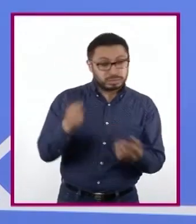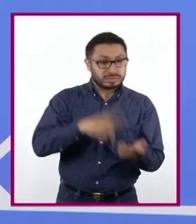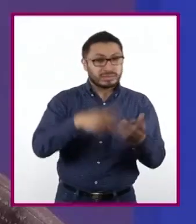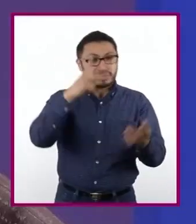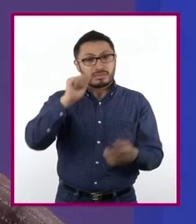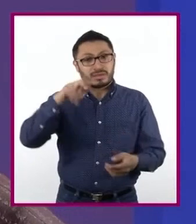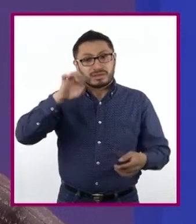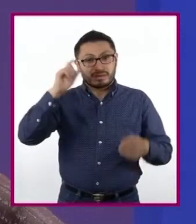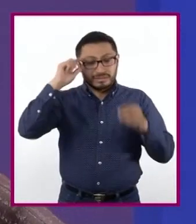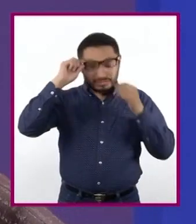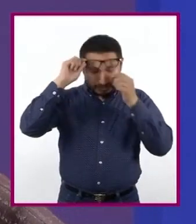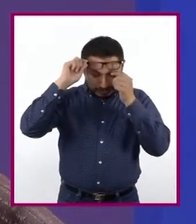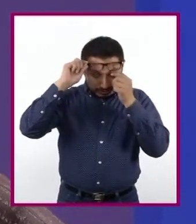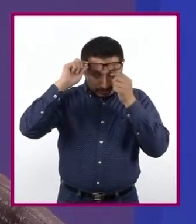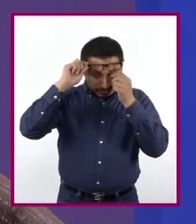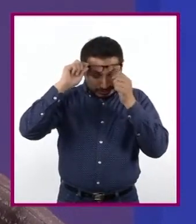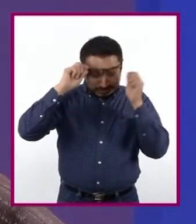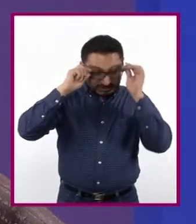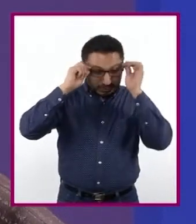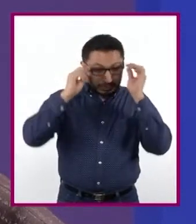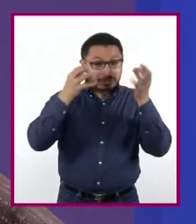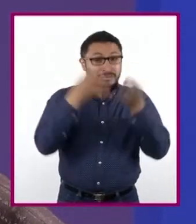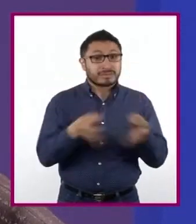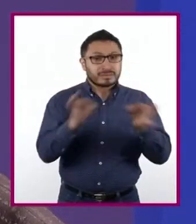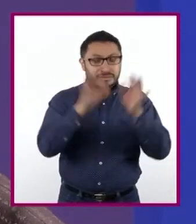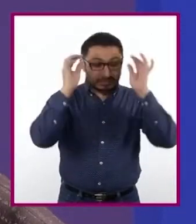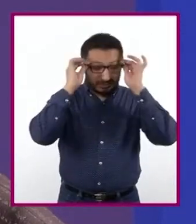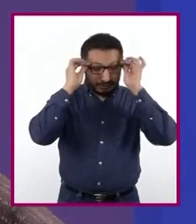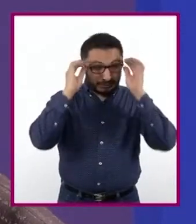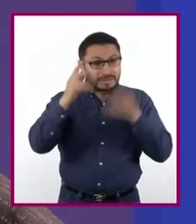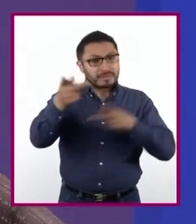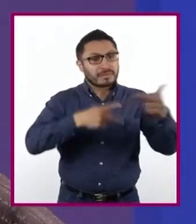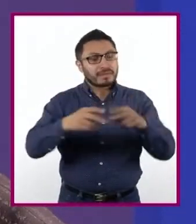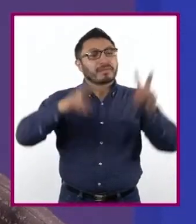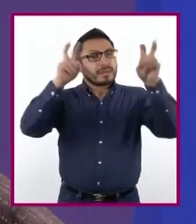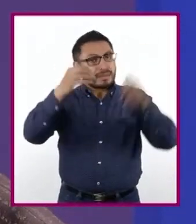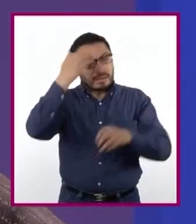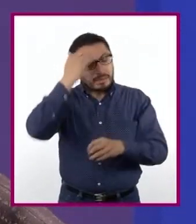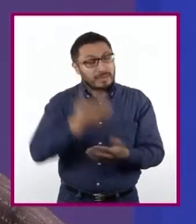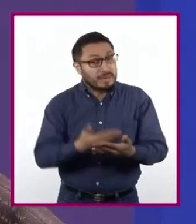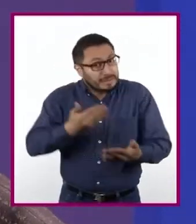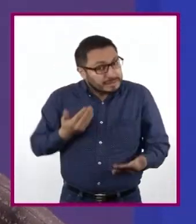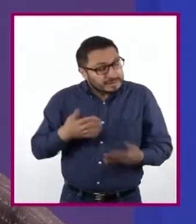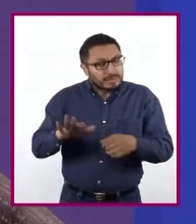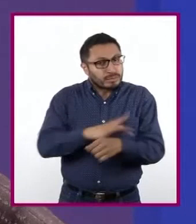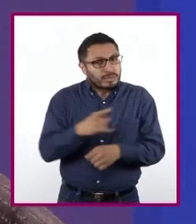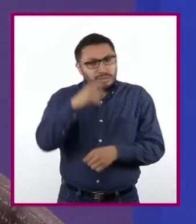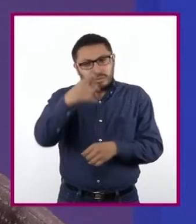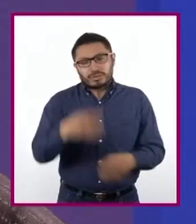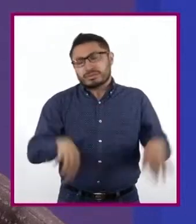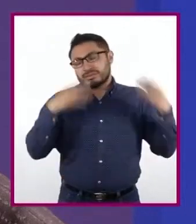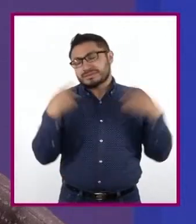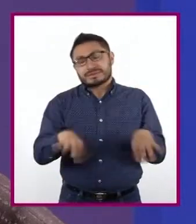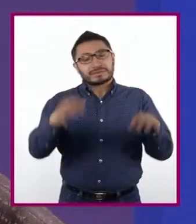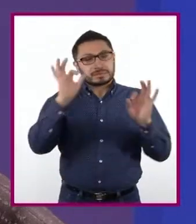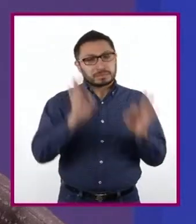panel? Es fundamental prepararse previamente en el tema, ya que al tener suficiente conocimiento se sentirán